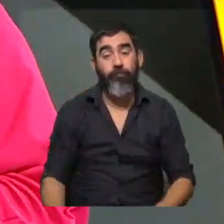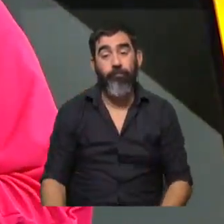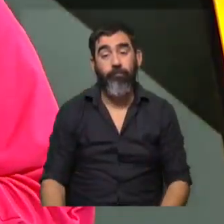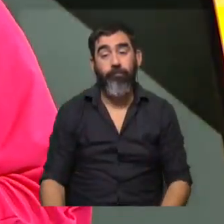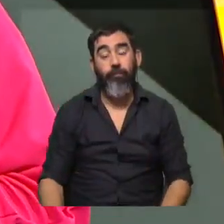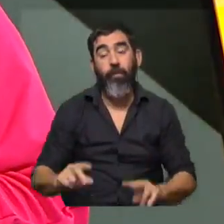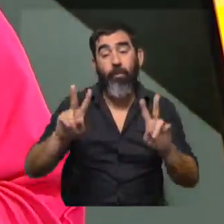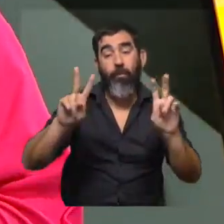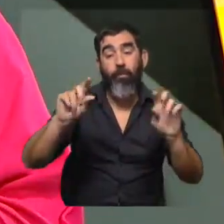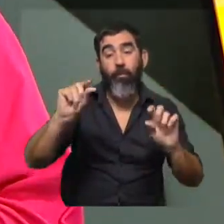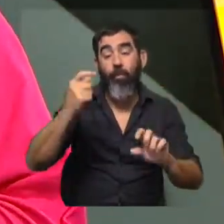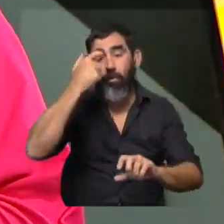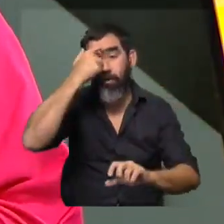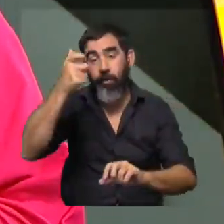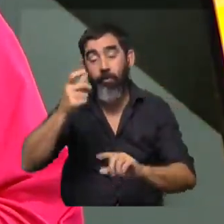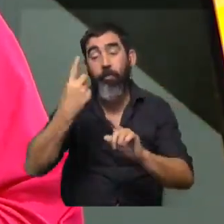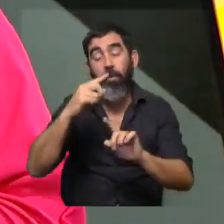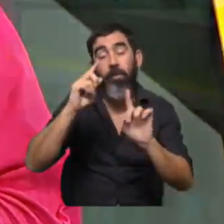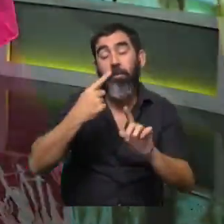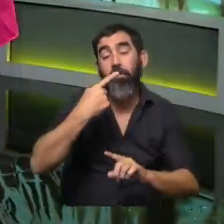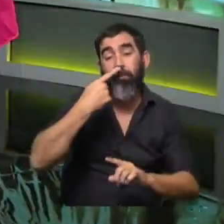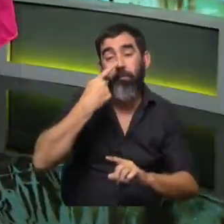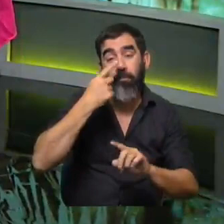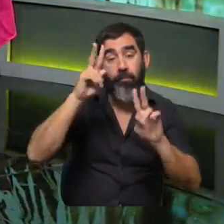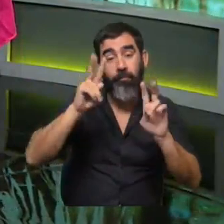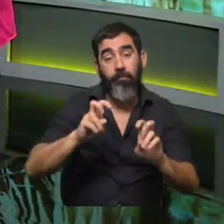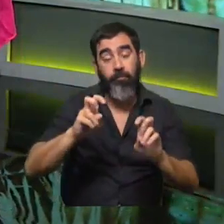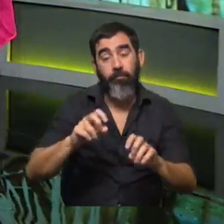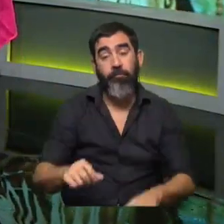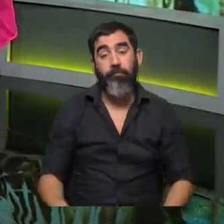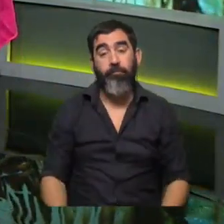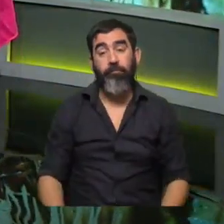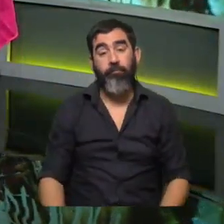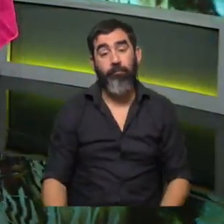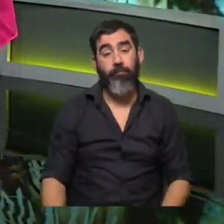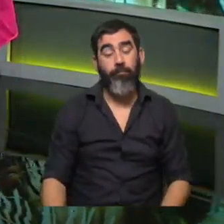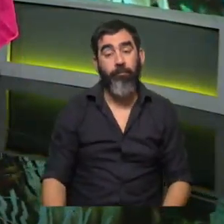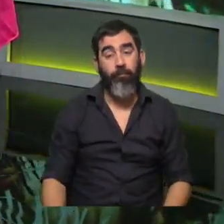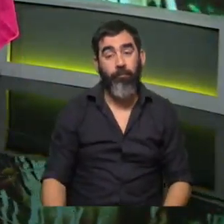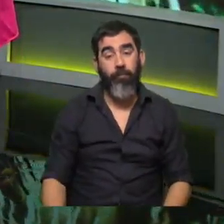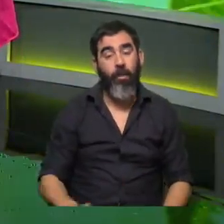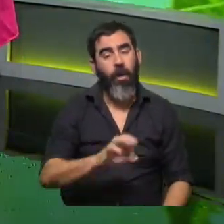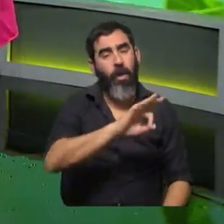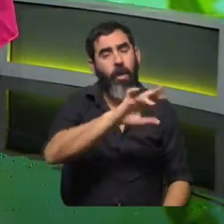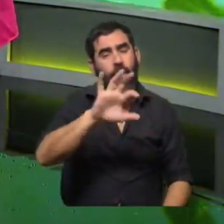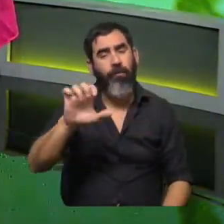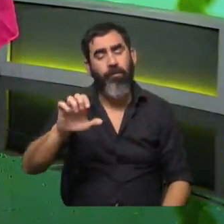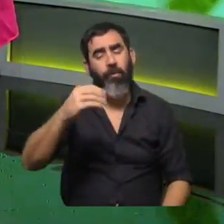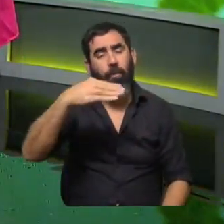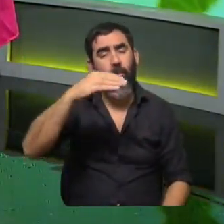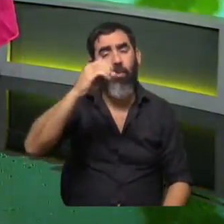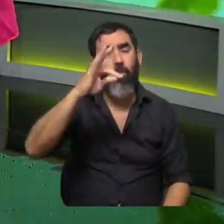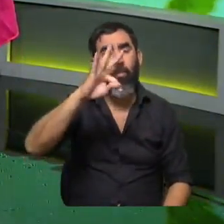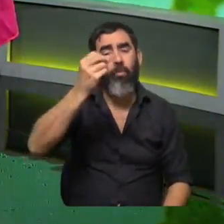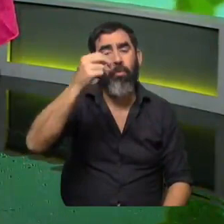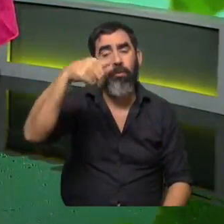parte científica, pero también tiene algo bien interesante, que es, acá lo pronuncié... Eso te iba a decir, abecedario botánico. Un abecedario botánico, porque